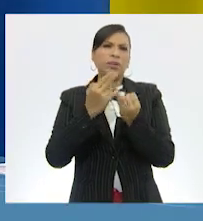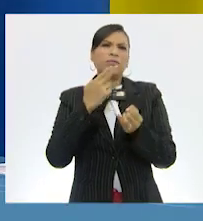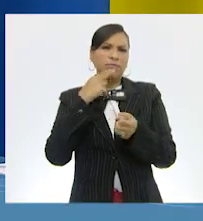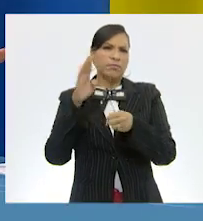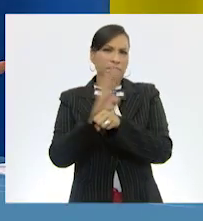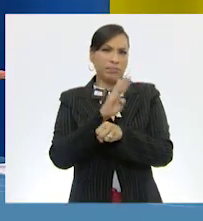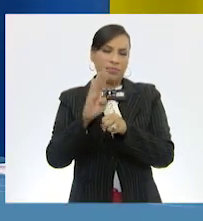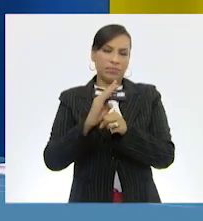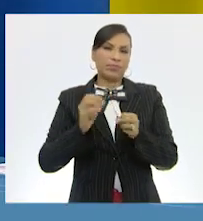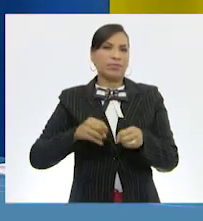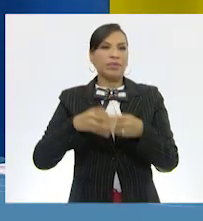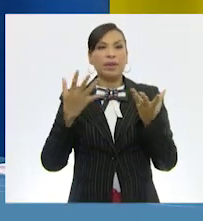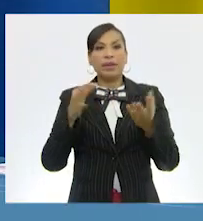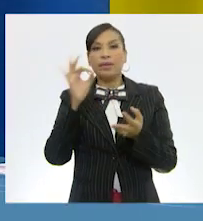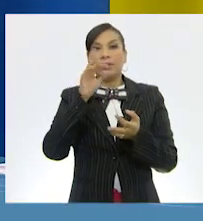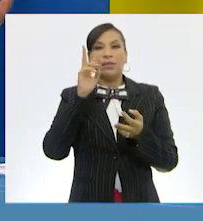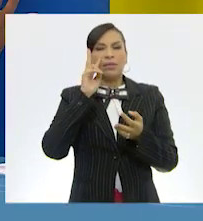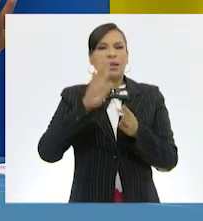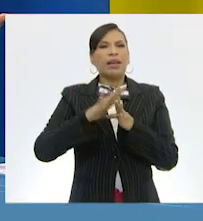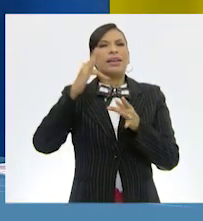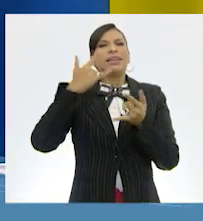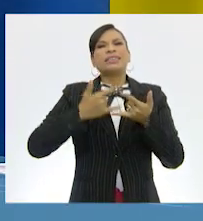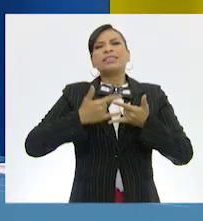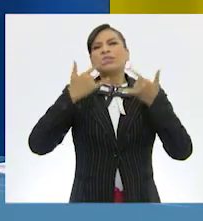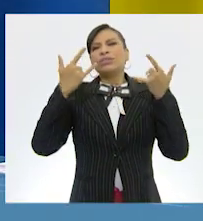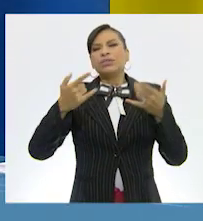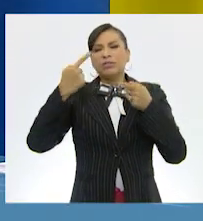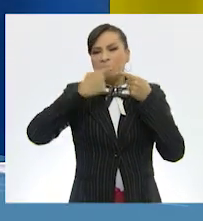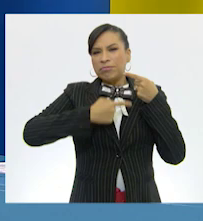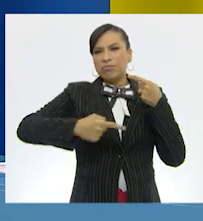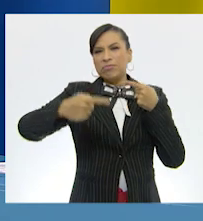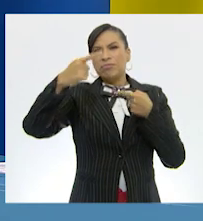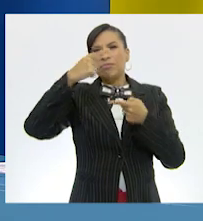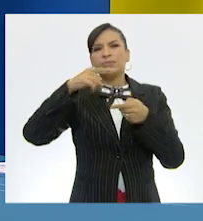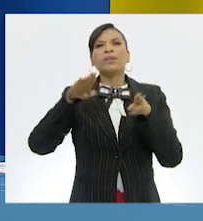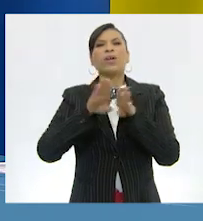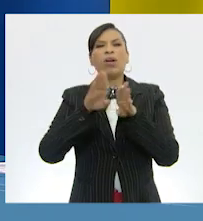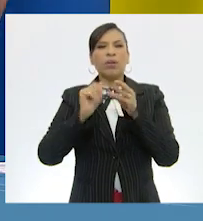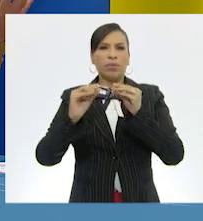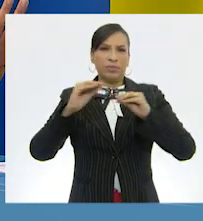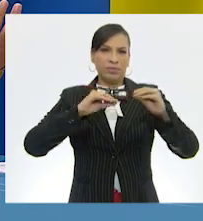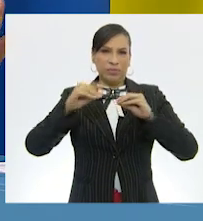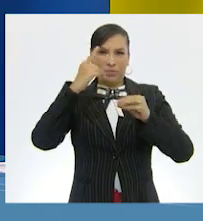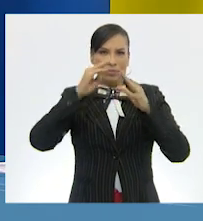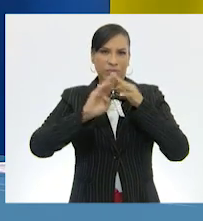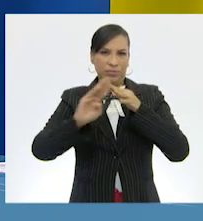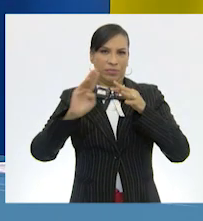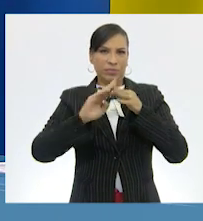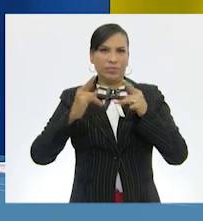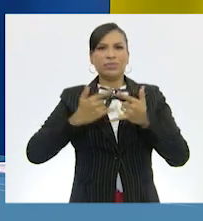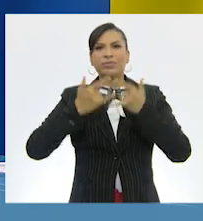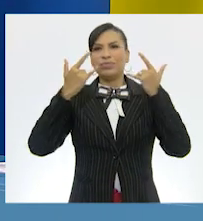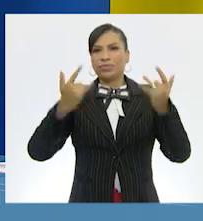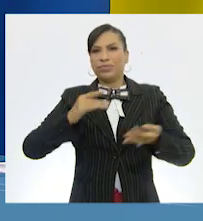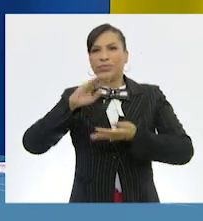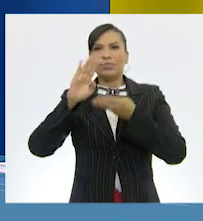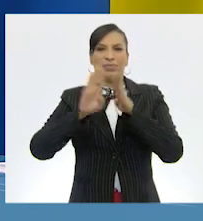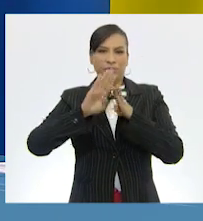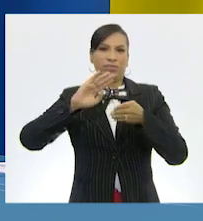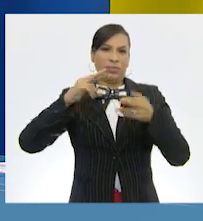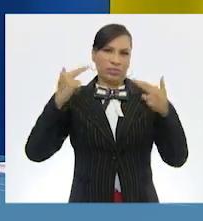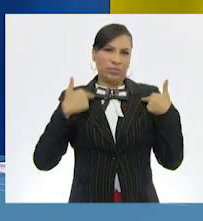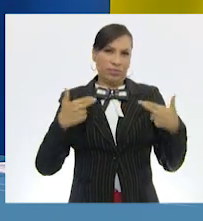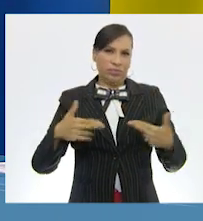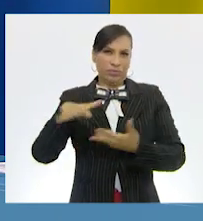María. Si hiciéramos un recorrido histórico acerca de los movimientos migratorios a lo largo de la historia de la humanidad,